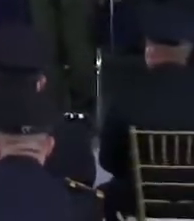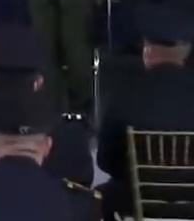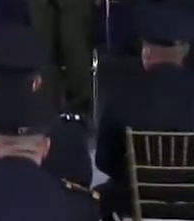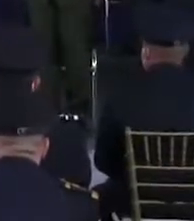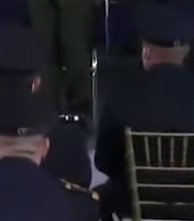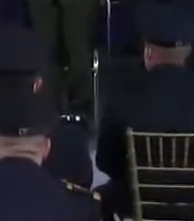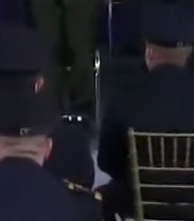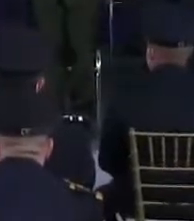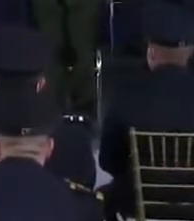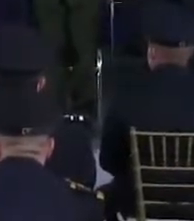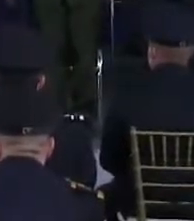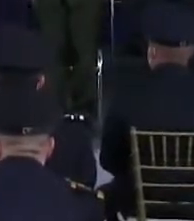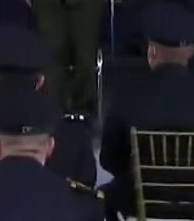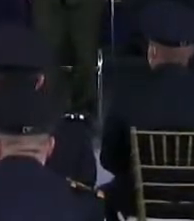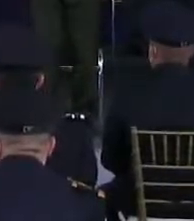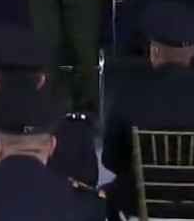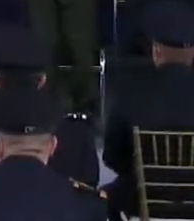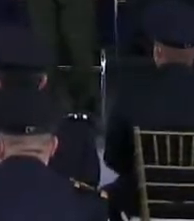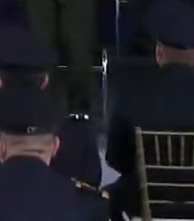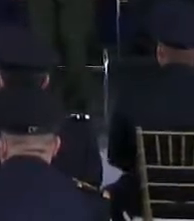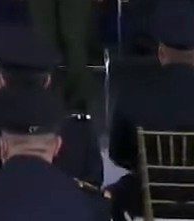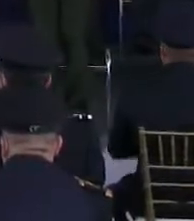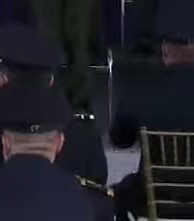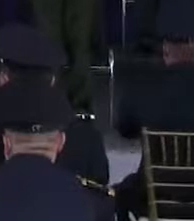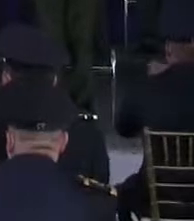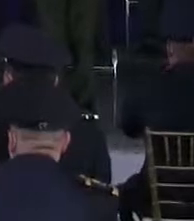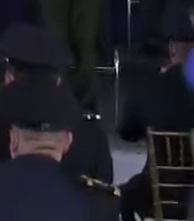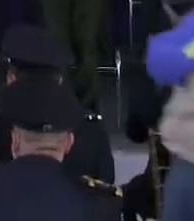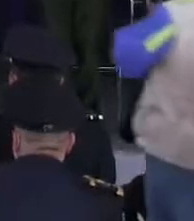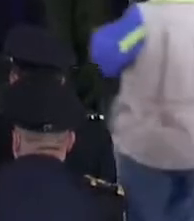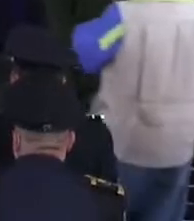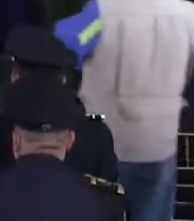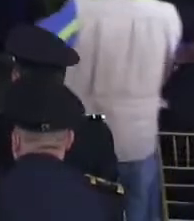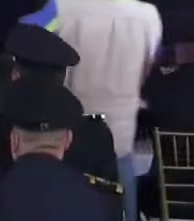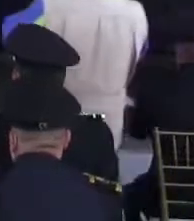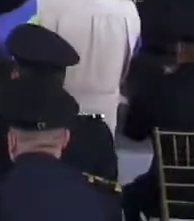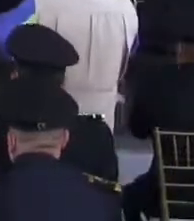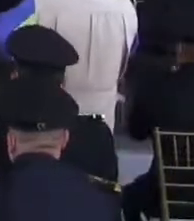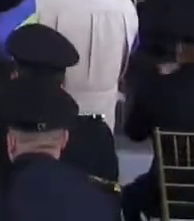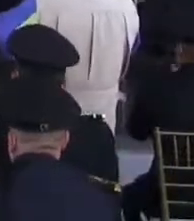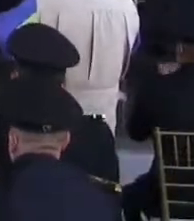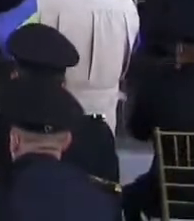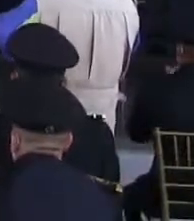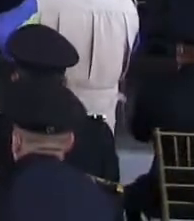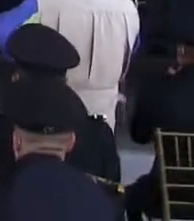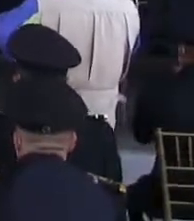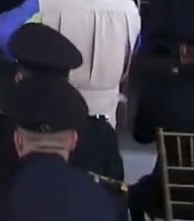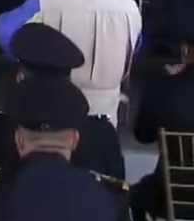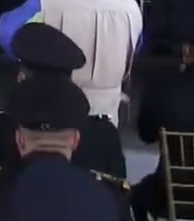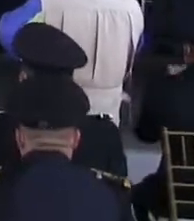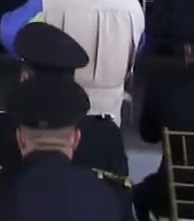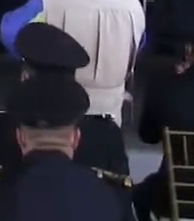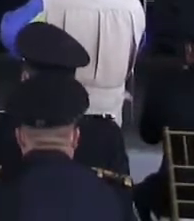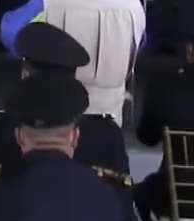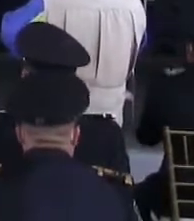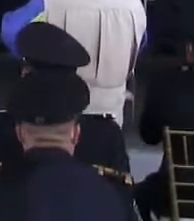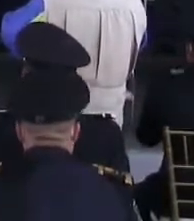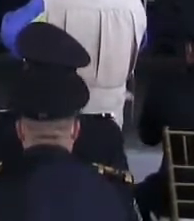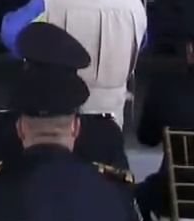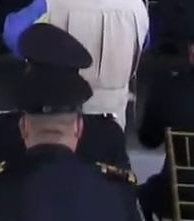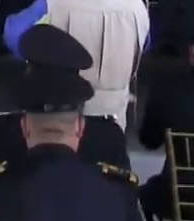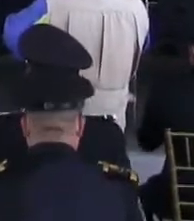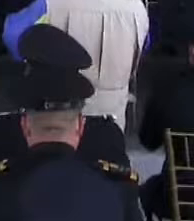Les brindamos un fuerte aplauso de favor a los condecorados, al mérito, al valor policial y a la perseverancia.